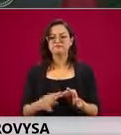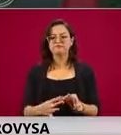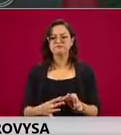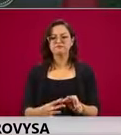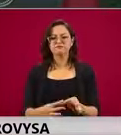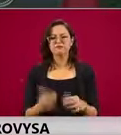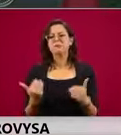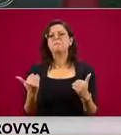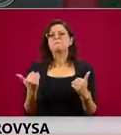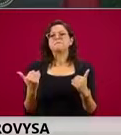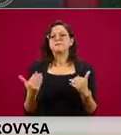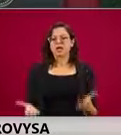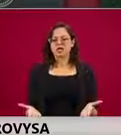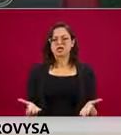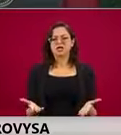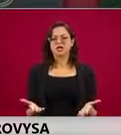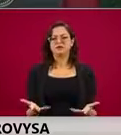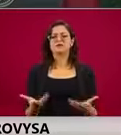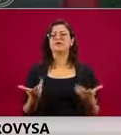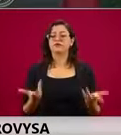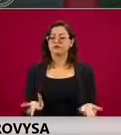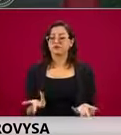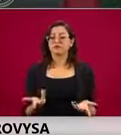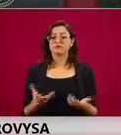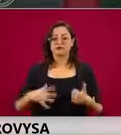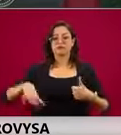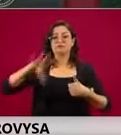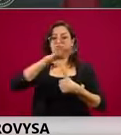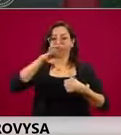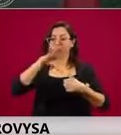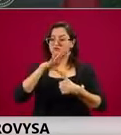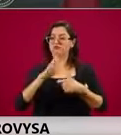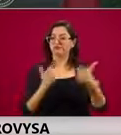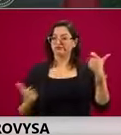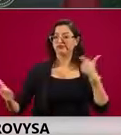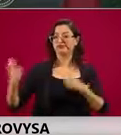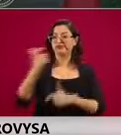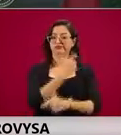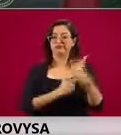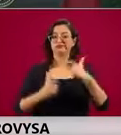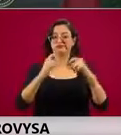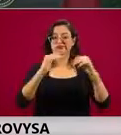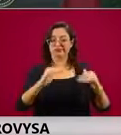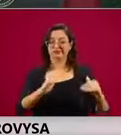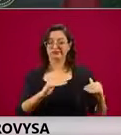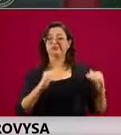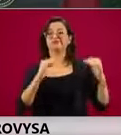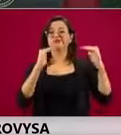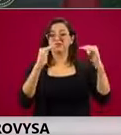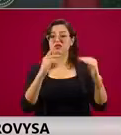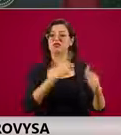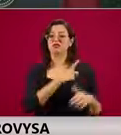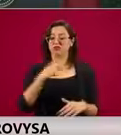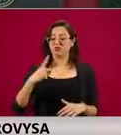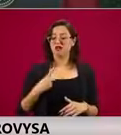económica que ha perdido América del Norte en las últimas